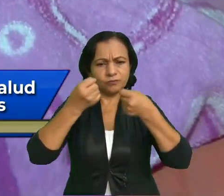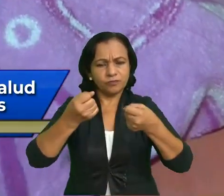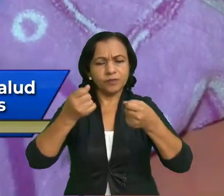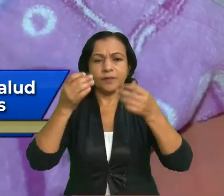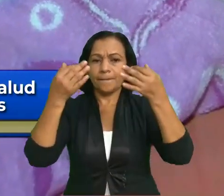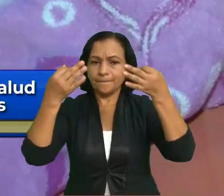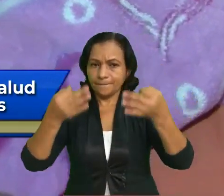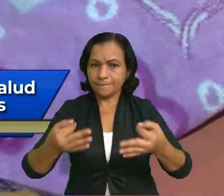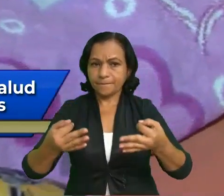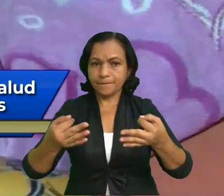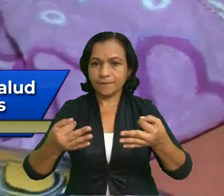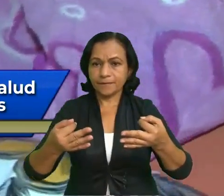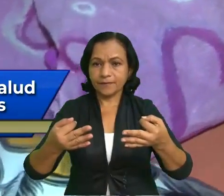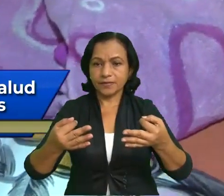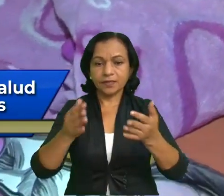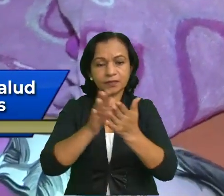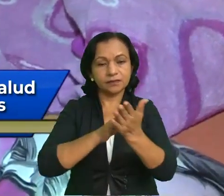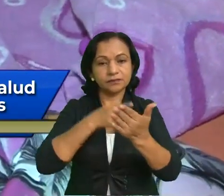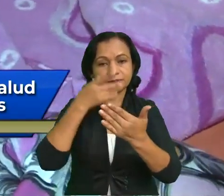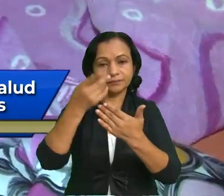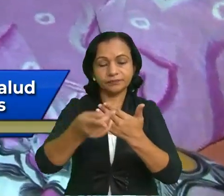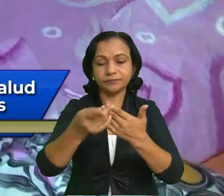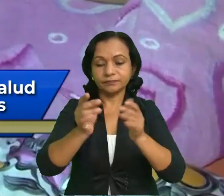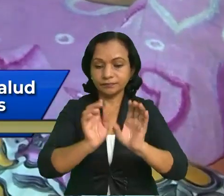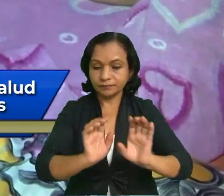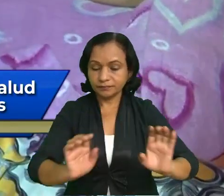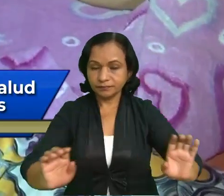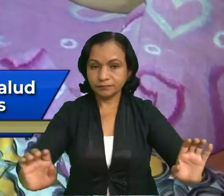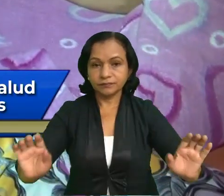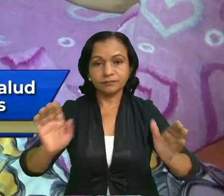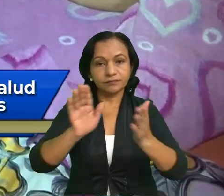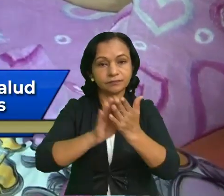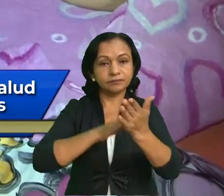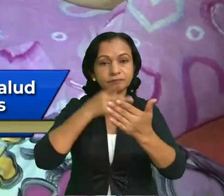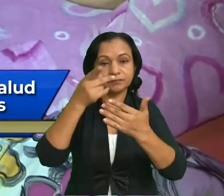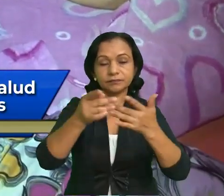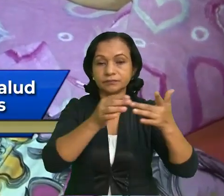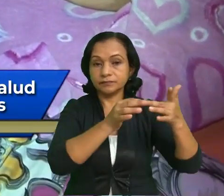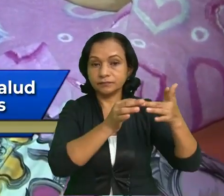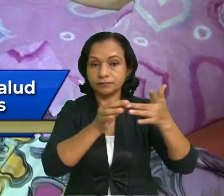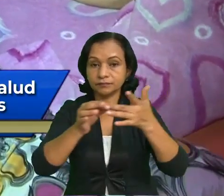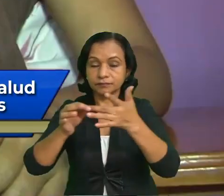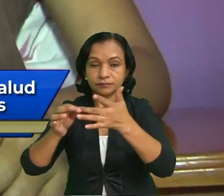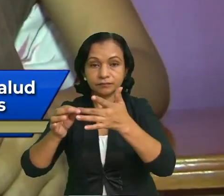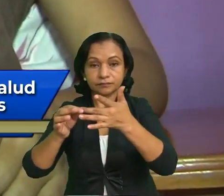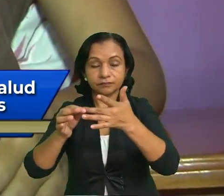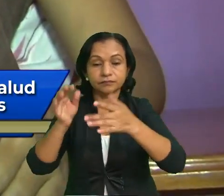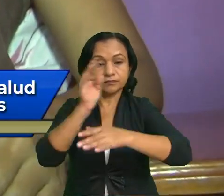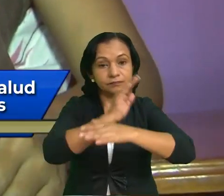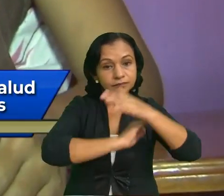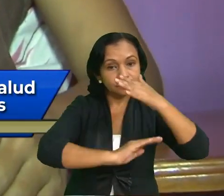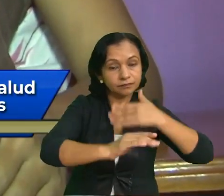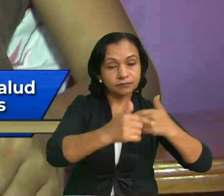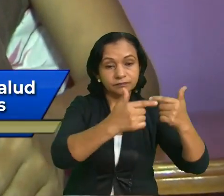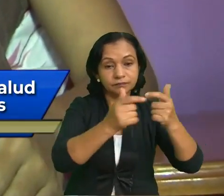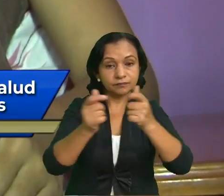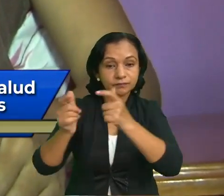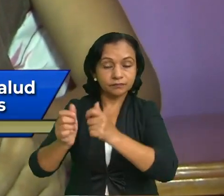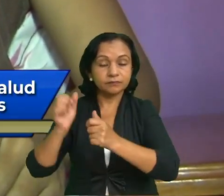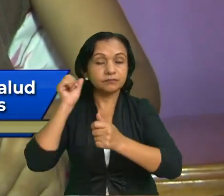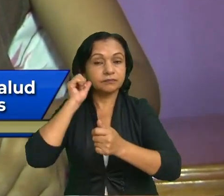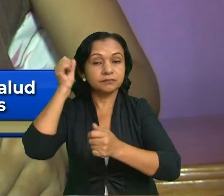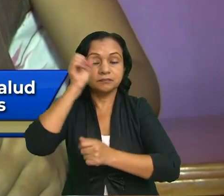de los programas de la niñez los programas especializados dirigidos a grupos con discapacidad adultos